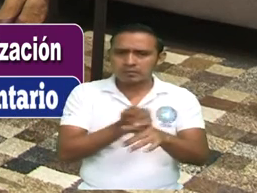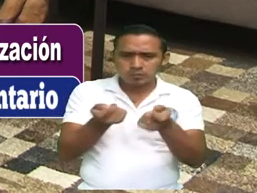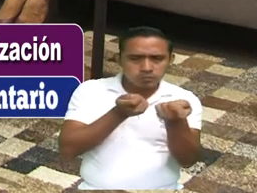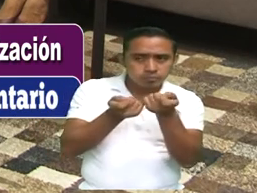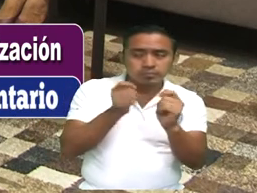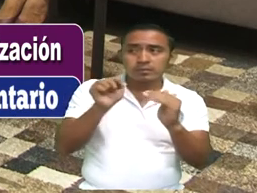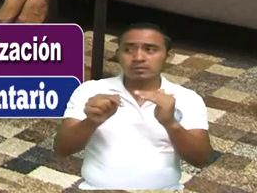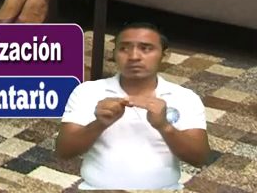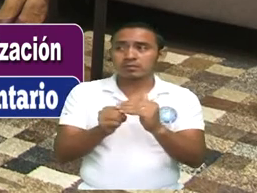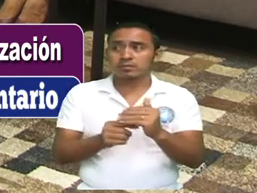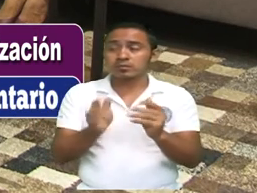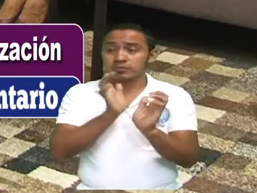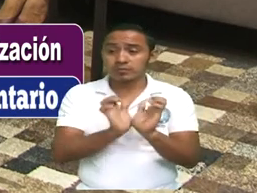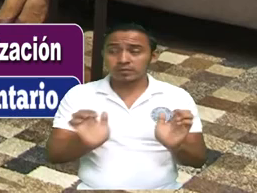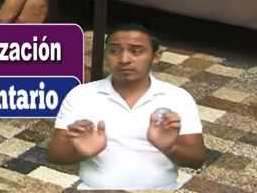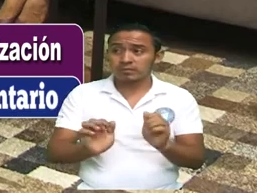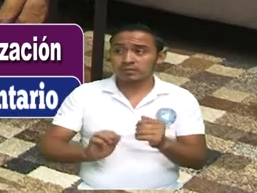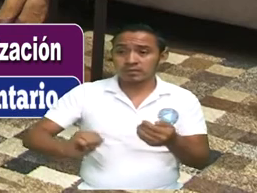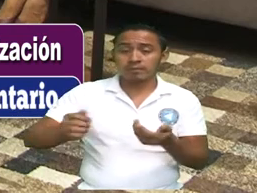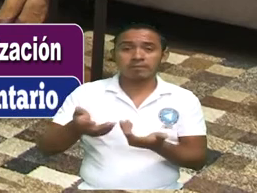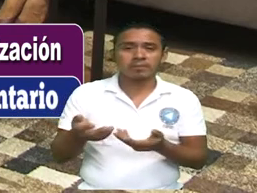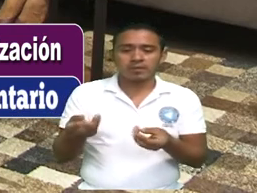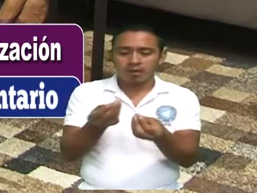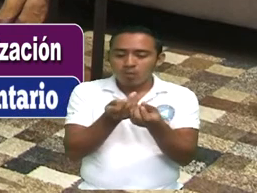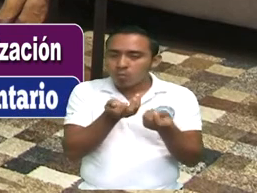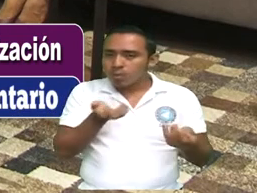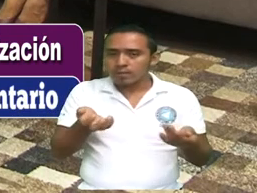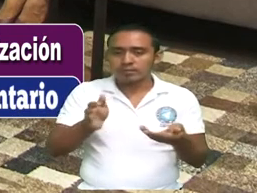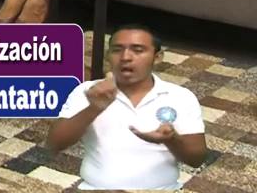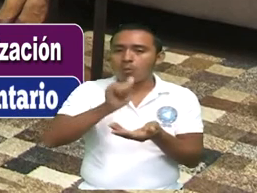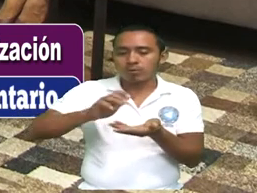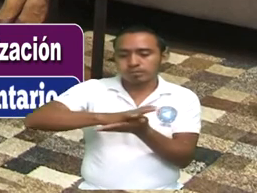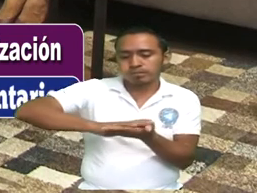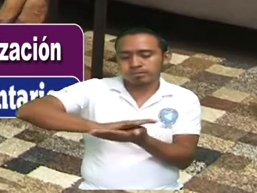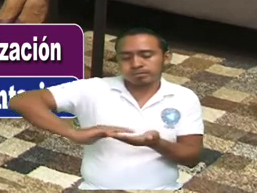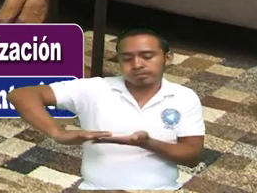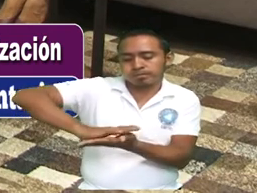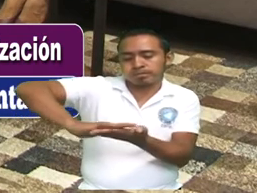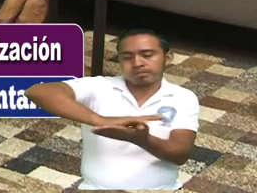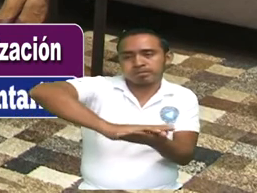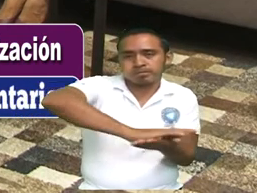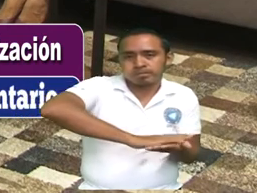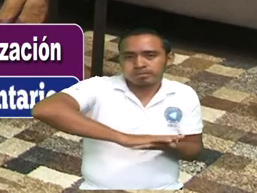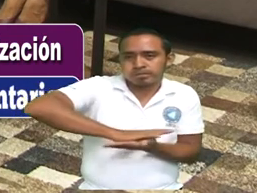yo todos los días con los niños embarraba la tierra, que era barro, porque esa tierra es barrosa,